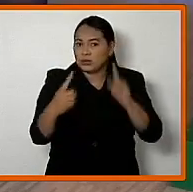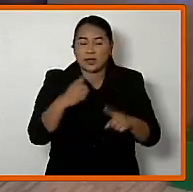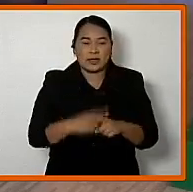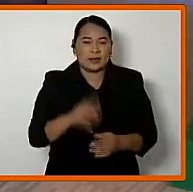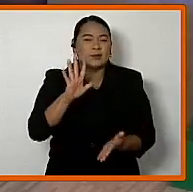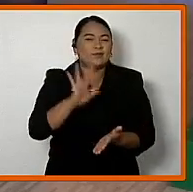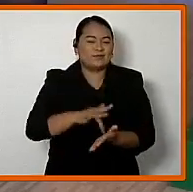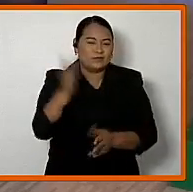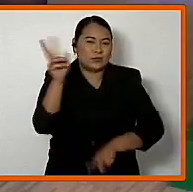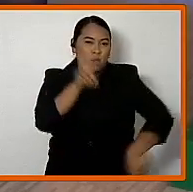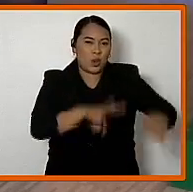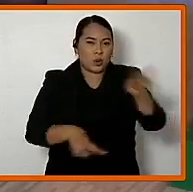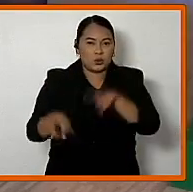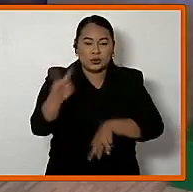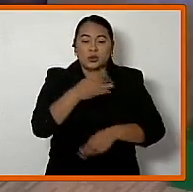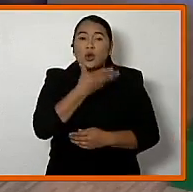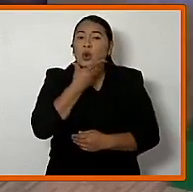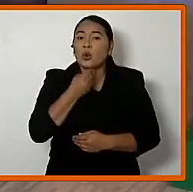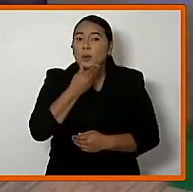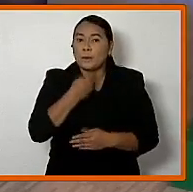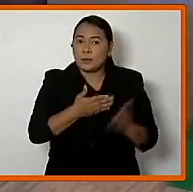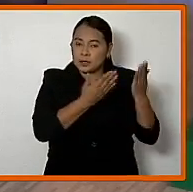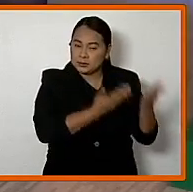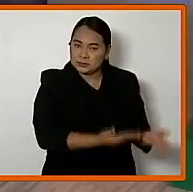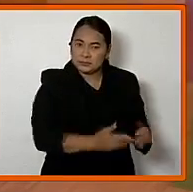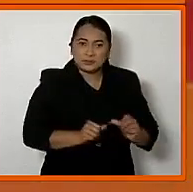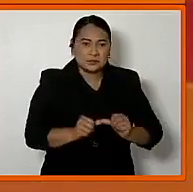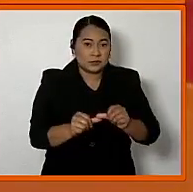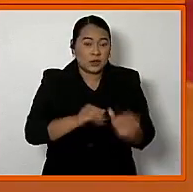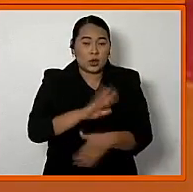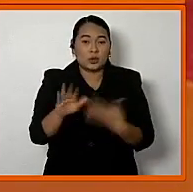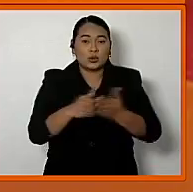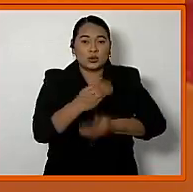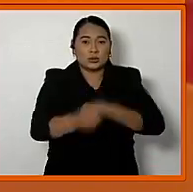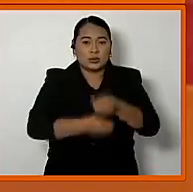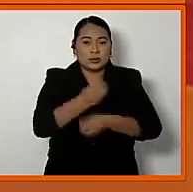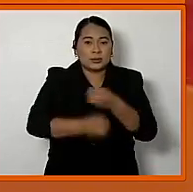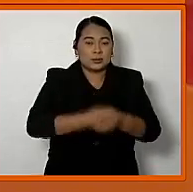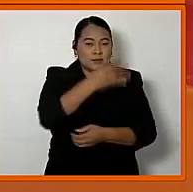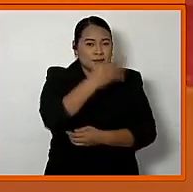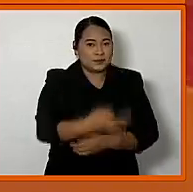notario y auditor en cada uno de nuestros sorteos. La esfera ganadora es